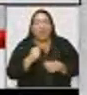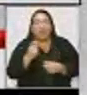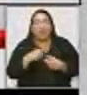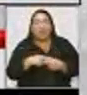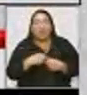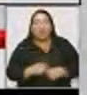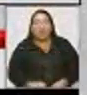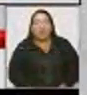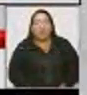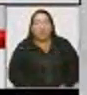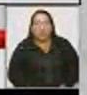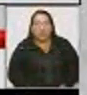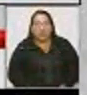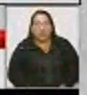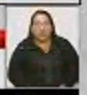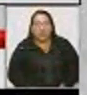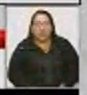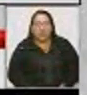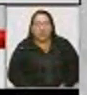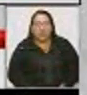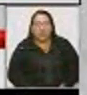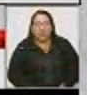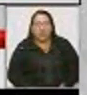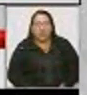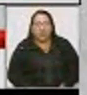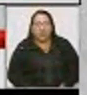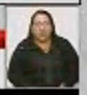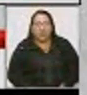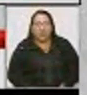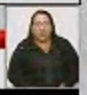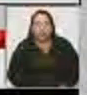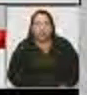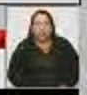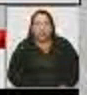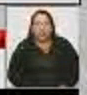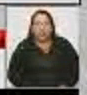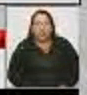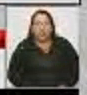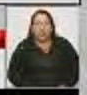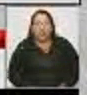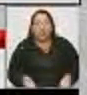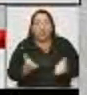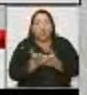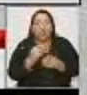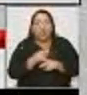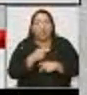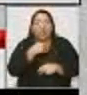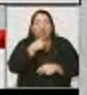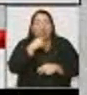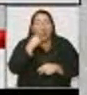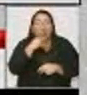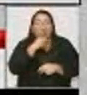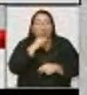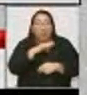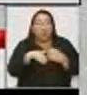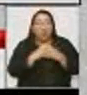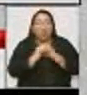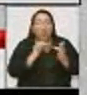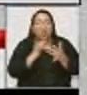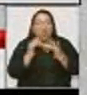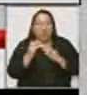la participación política de las mujeres, que incluyó la elaboración de un estudio de acoso político hacia las mujeres, así como